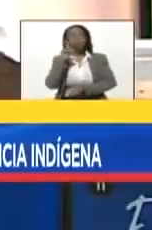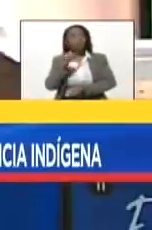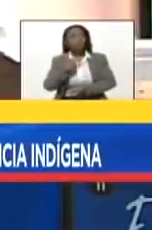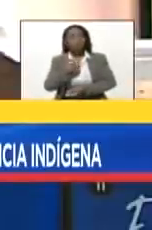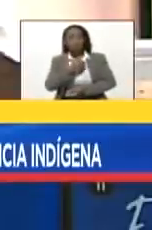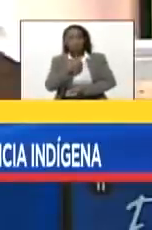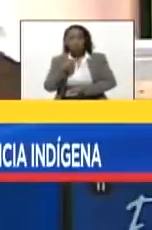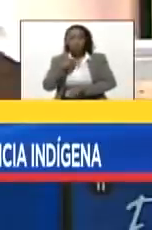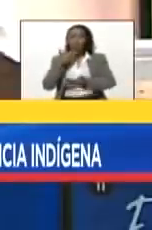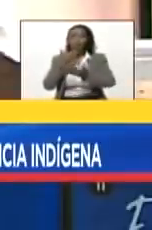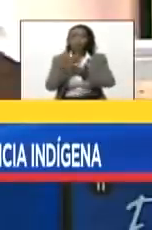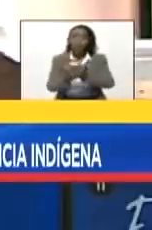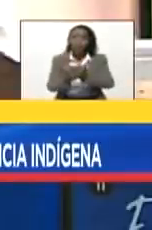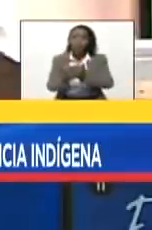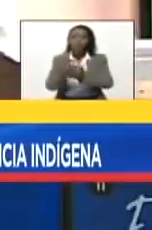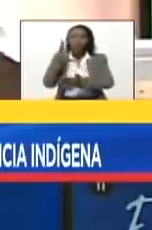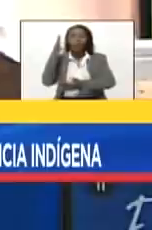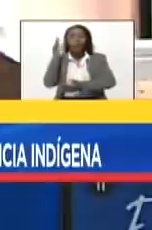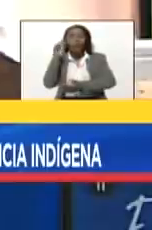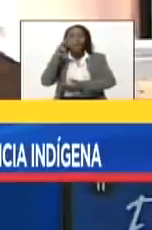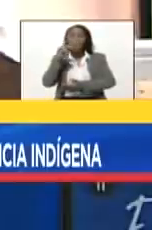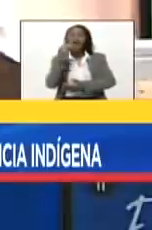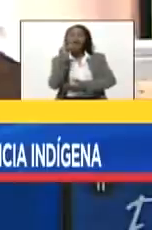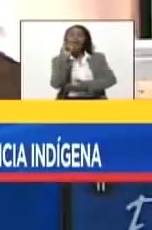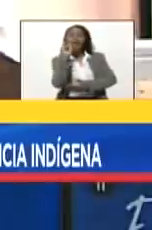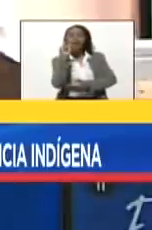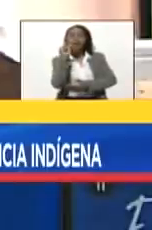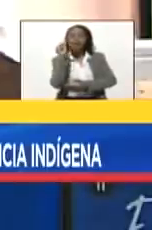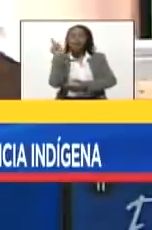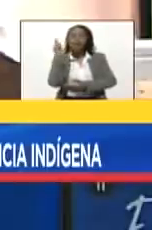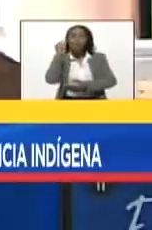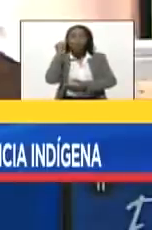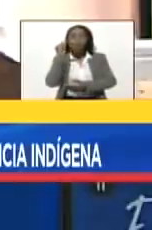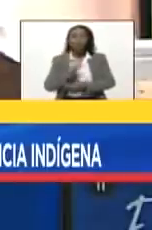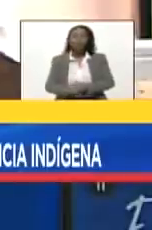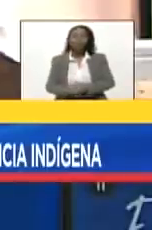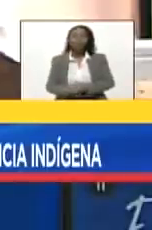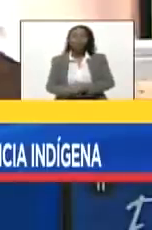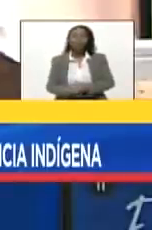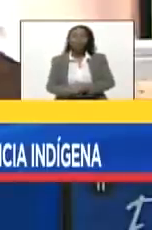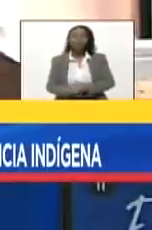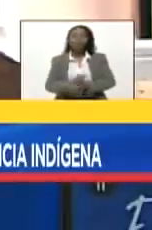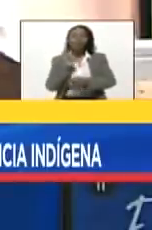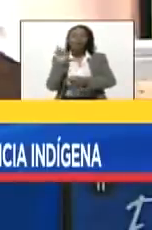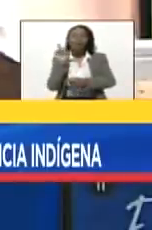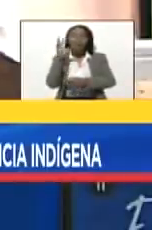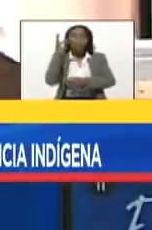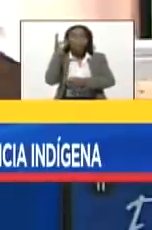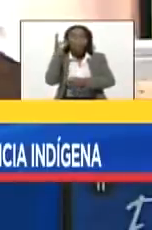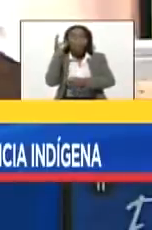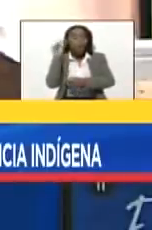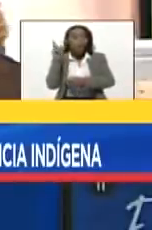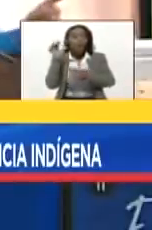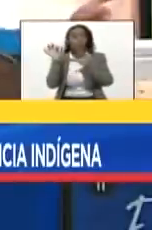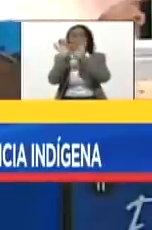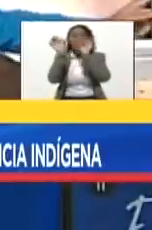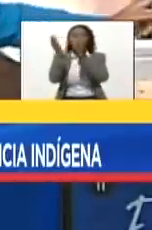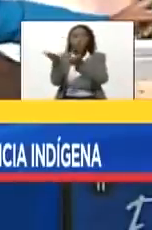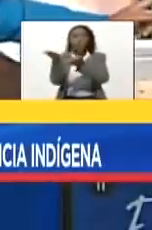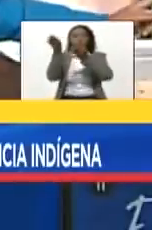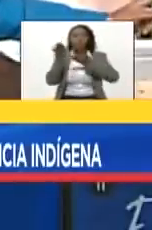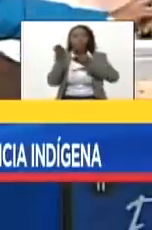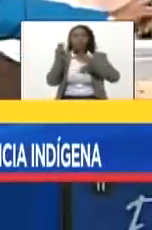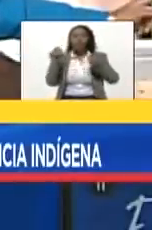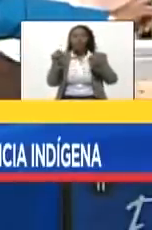quiero agradecer a María Soledad González. María Soledad, que me regaló este